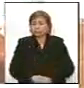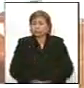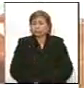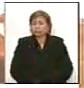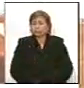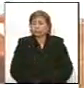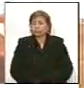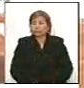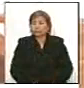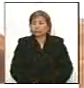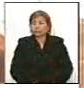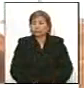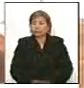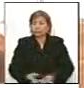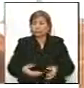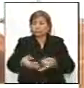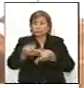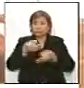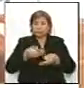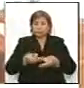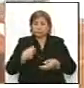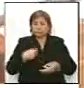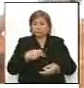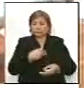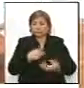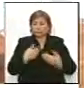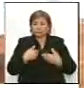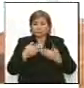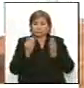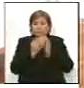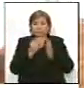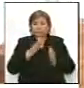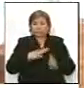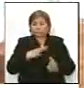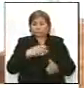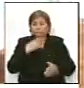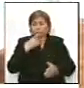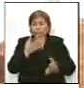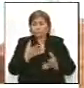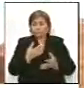nos has dado tu transferencia diciendo que nosotros vamos a educar.